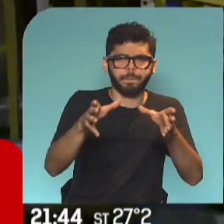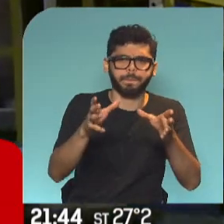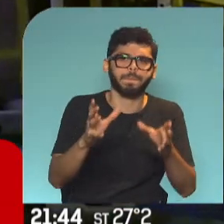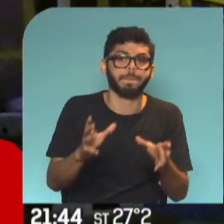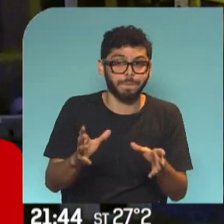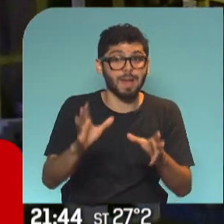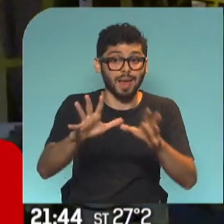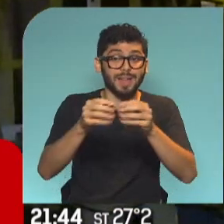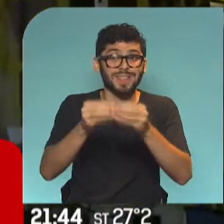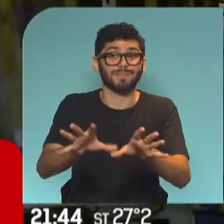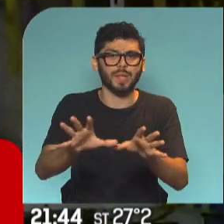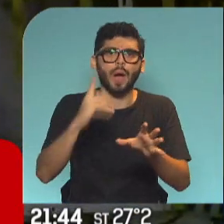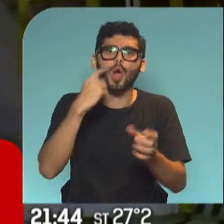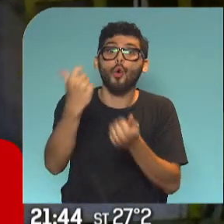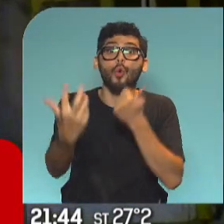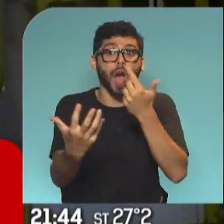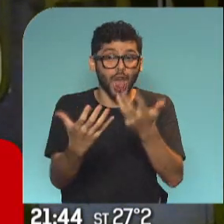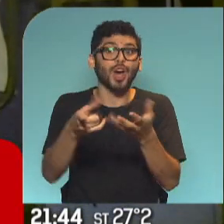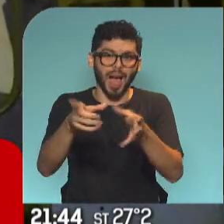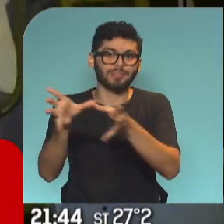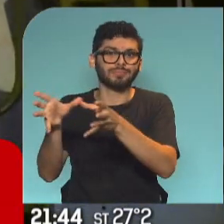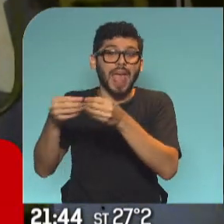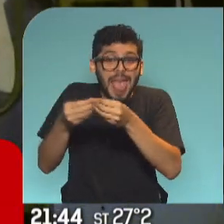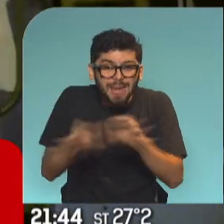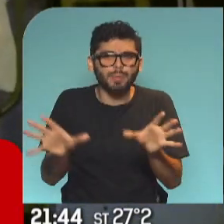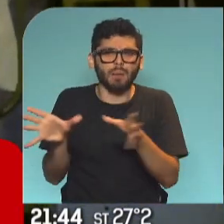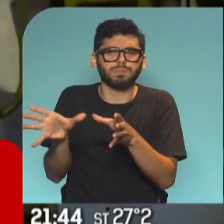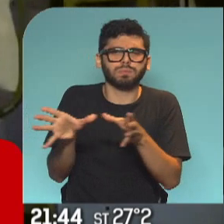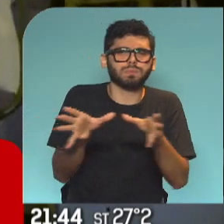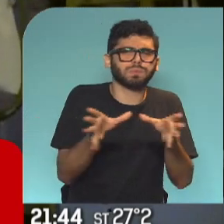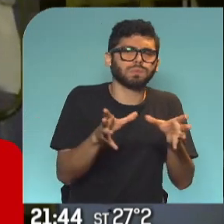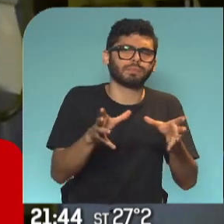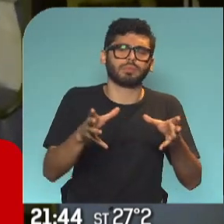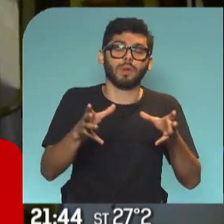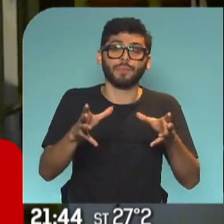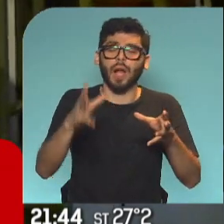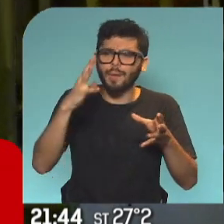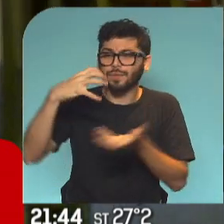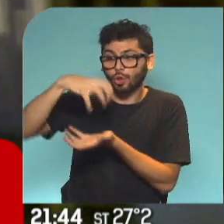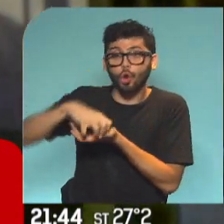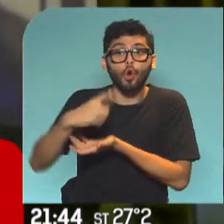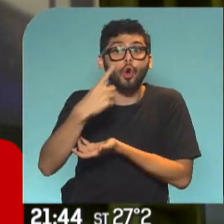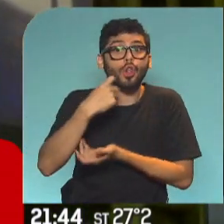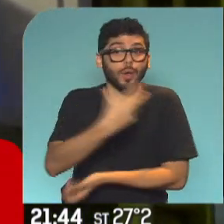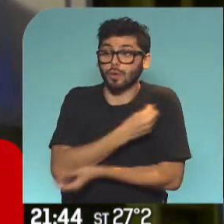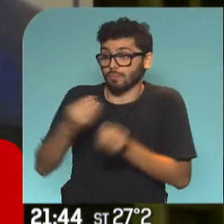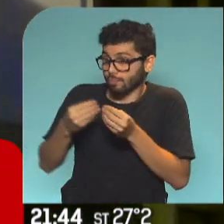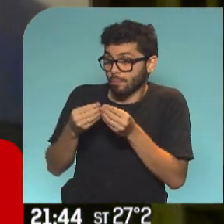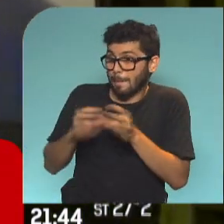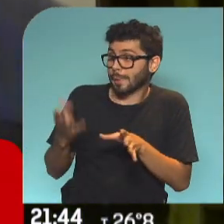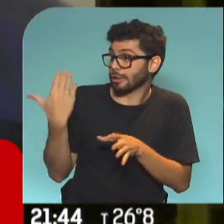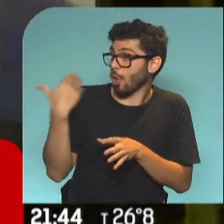ahí están comenzando con esa descarga. Los datos del monitoreo, que hace 2 días que está funcionando y que justamente